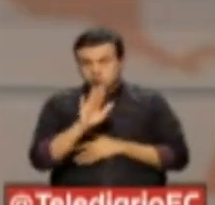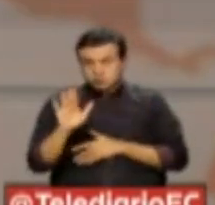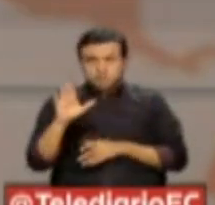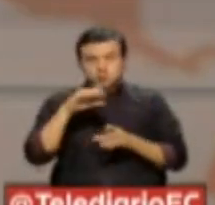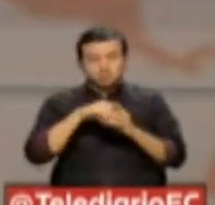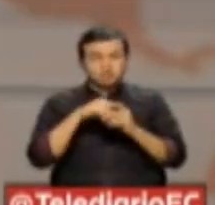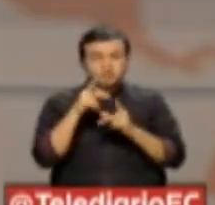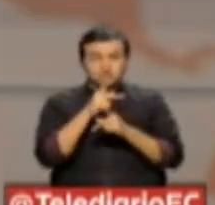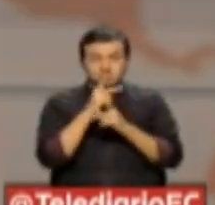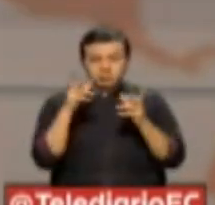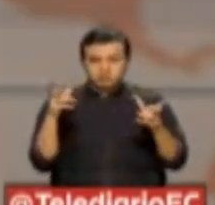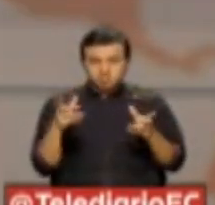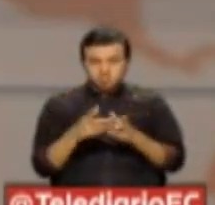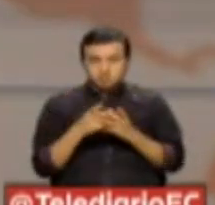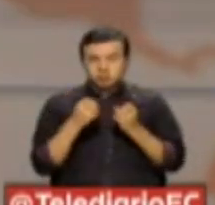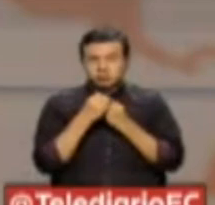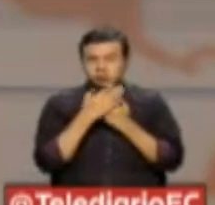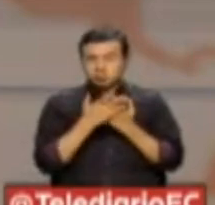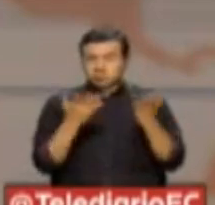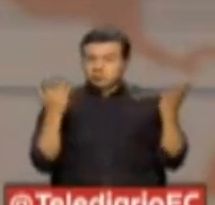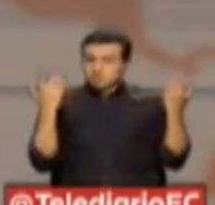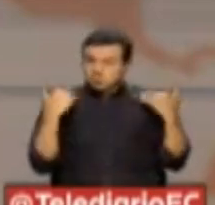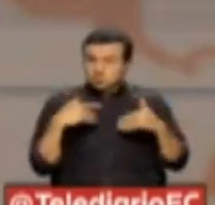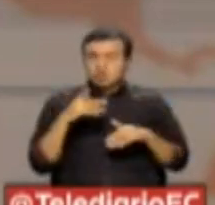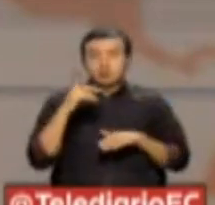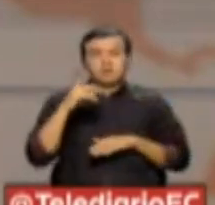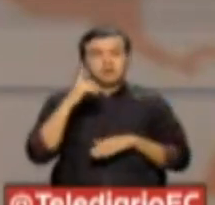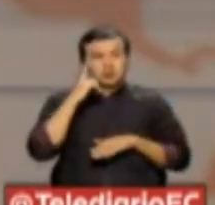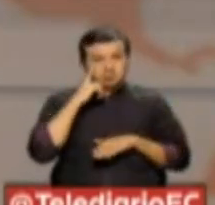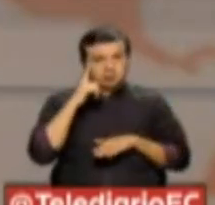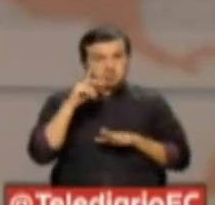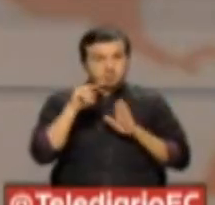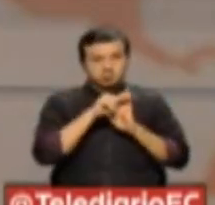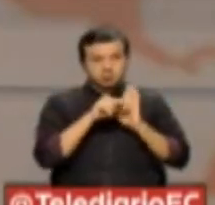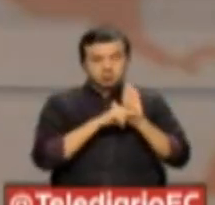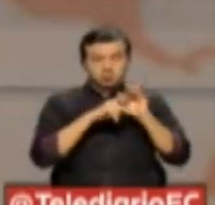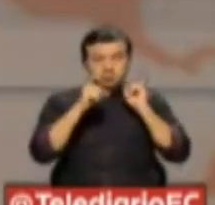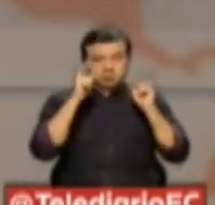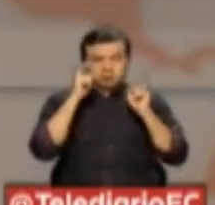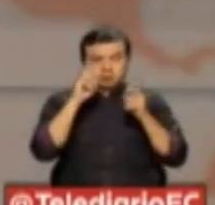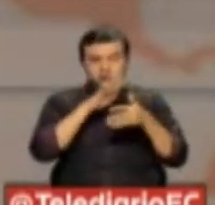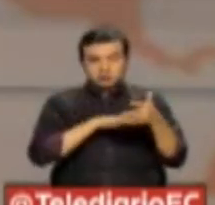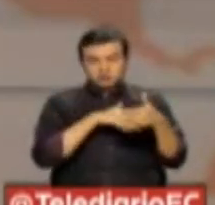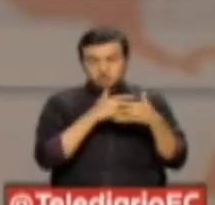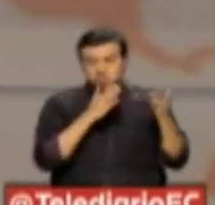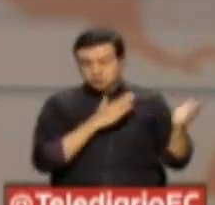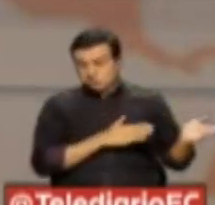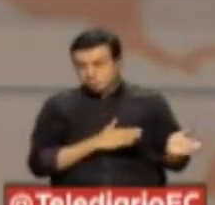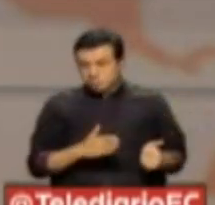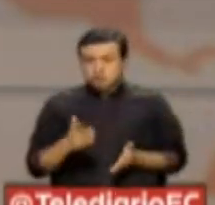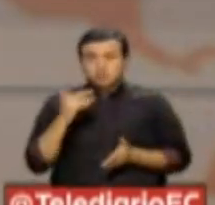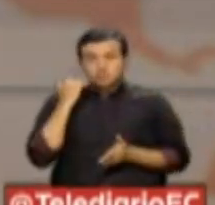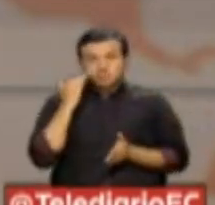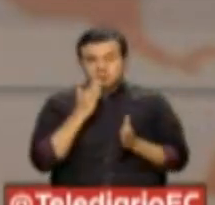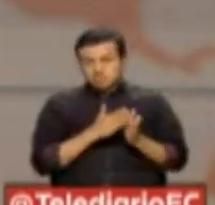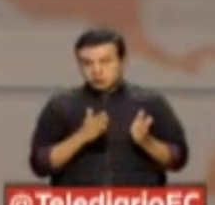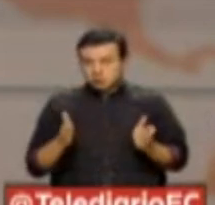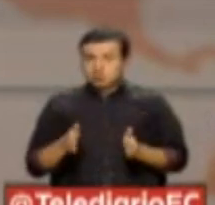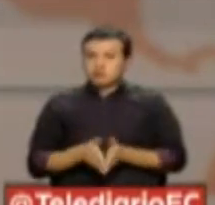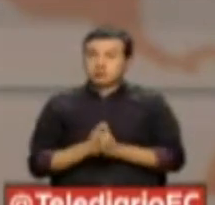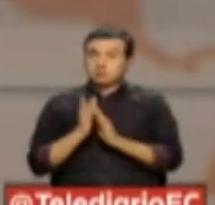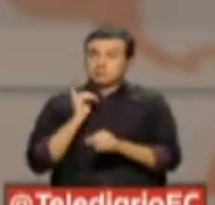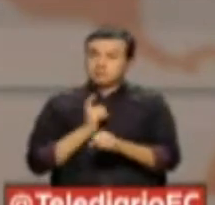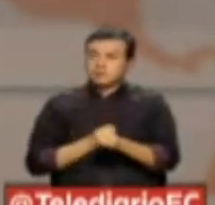seno del consejo vuelvo e insisto legislamos estableciendo hojas de ruta con plazos y requerimientos